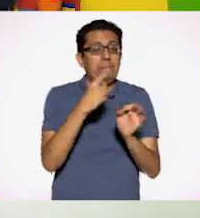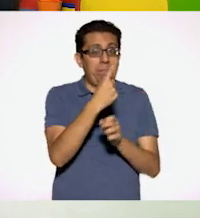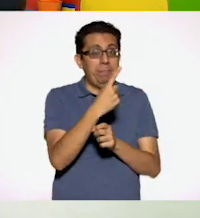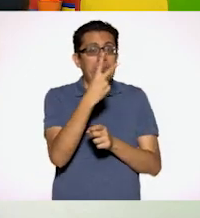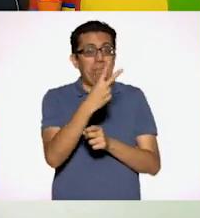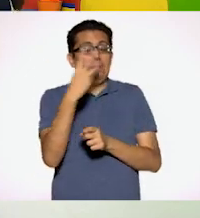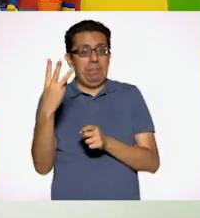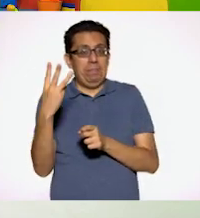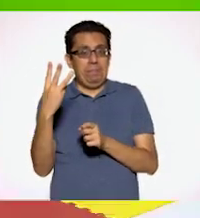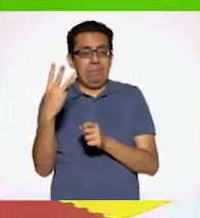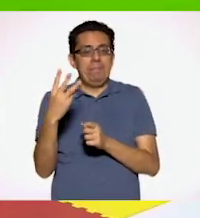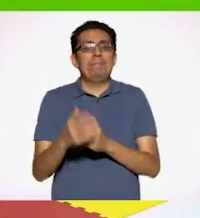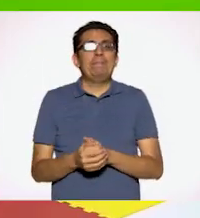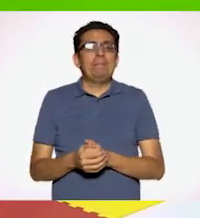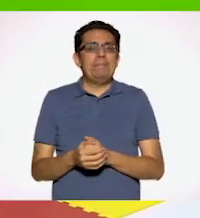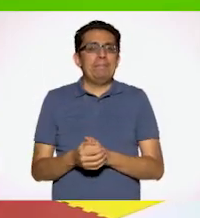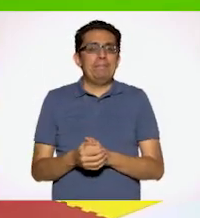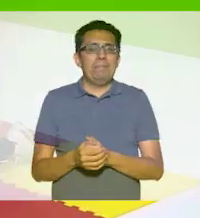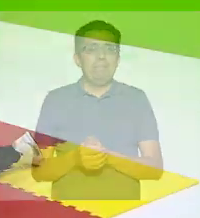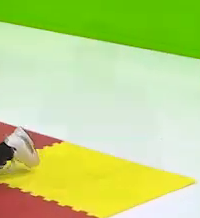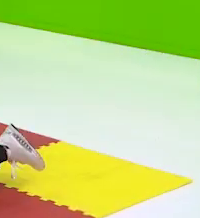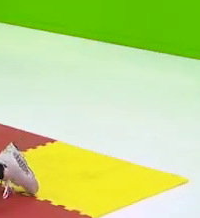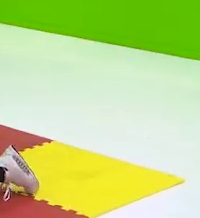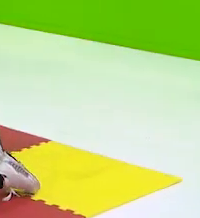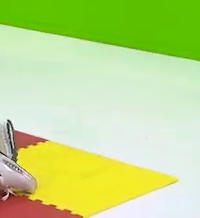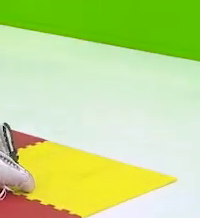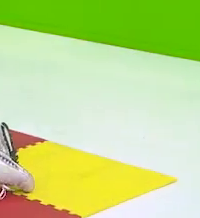Una, dos, tres.